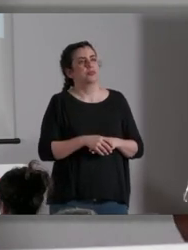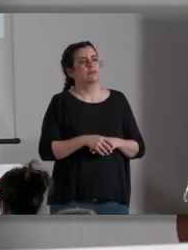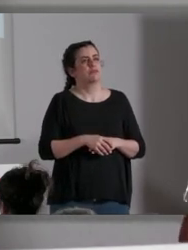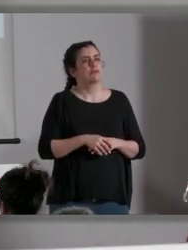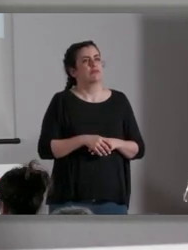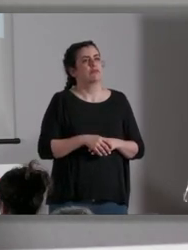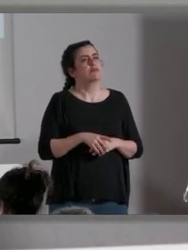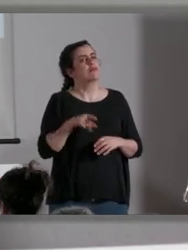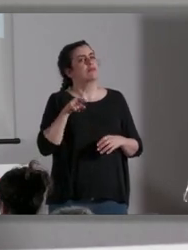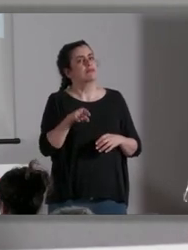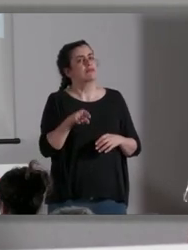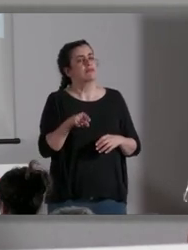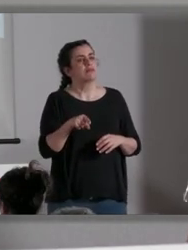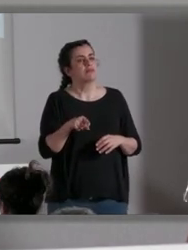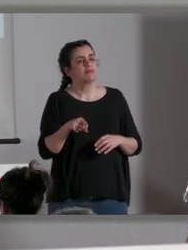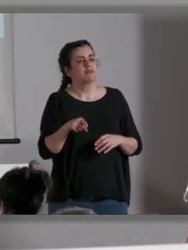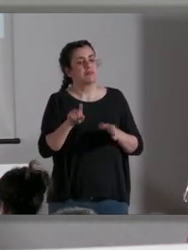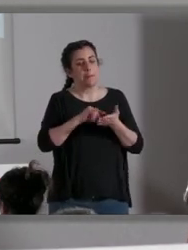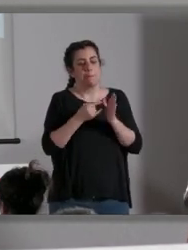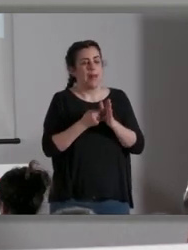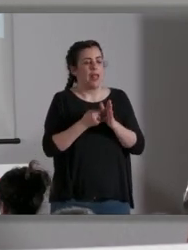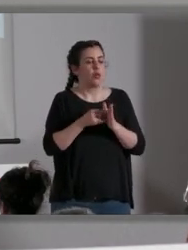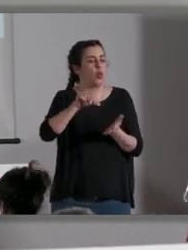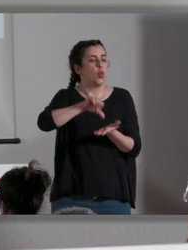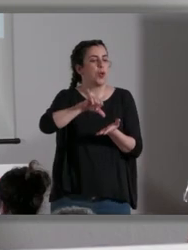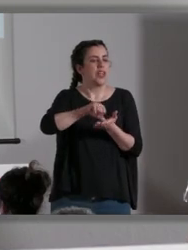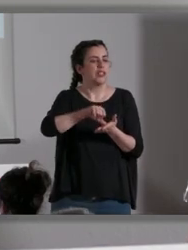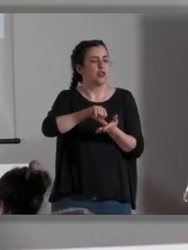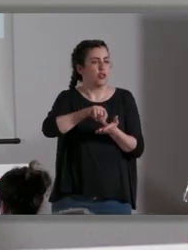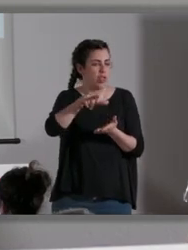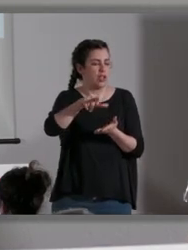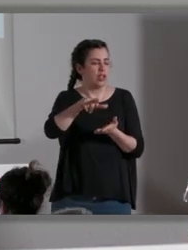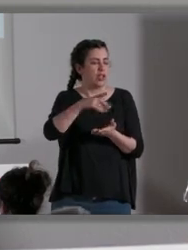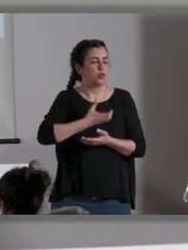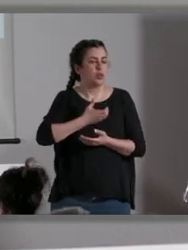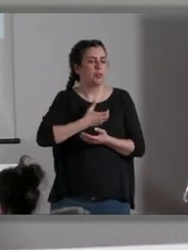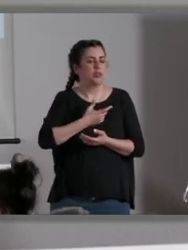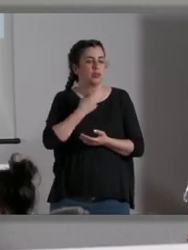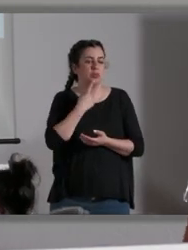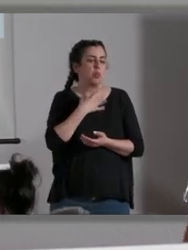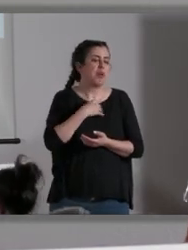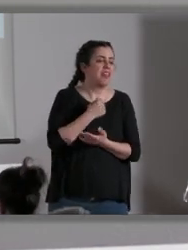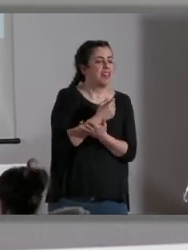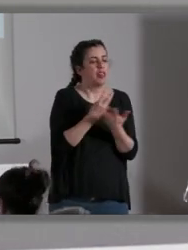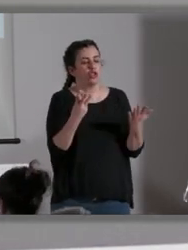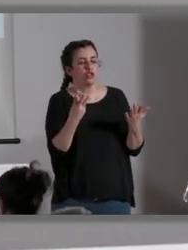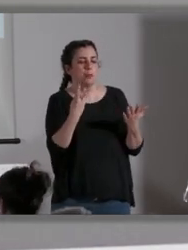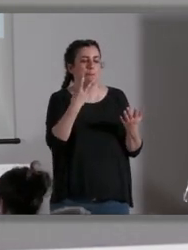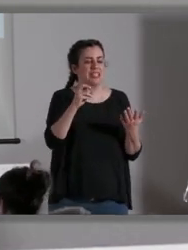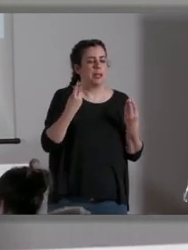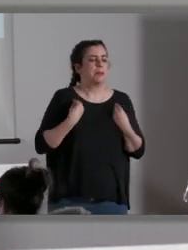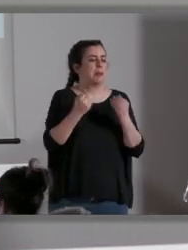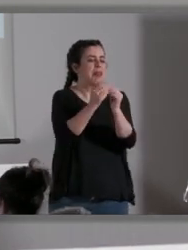en las que hay posibilidad, según el plan urbanístico del ayuntamiento, para hacer 18 o 20 viviendas.